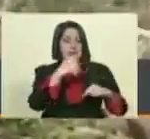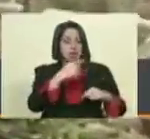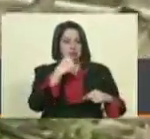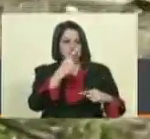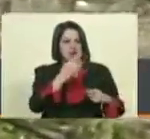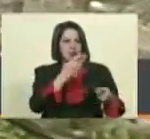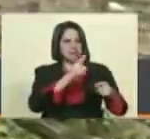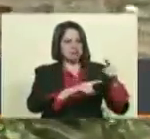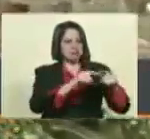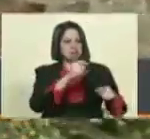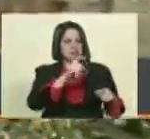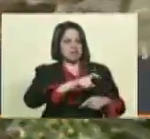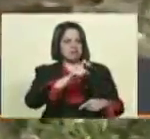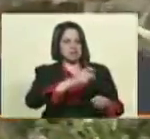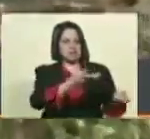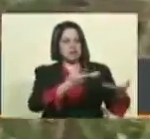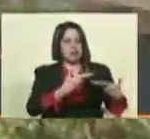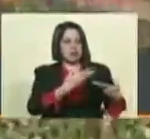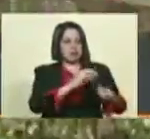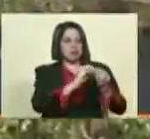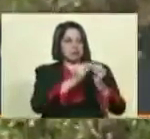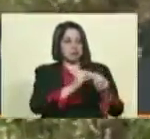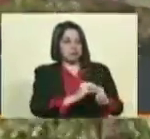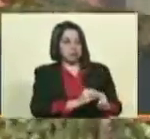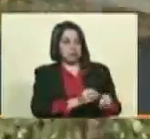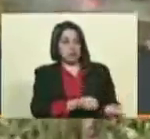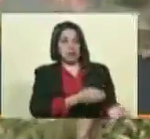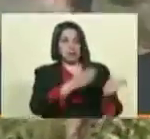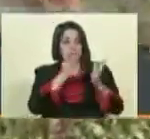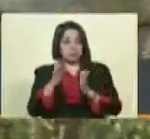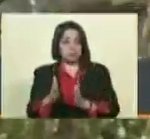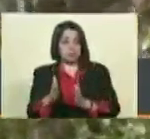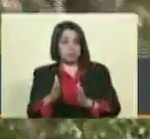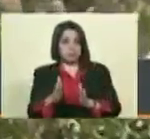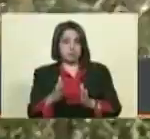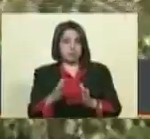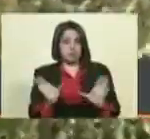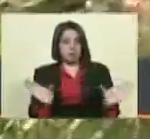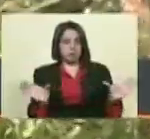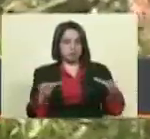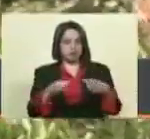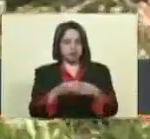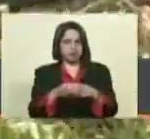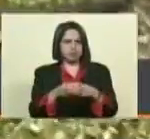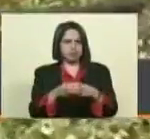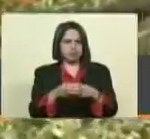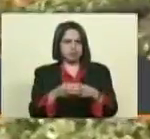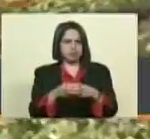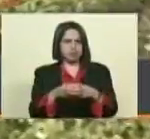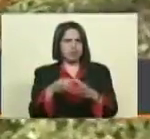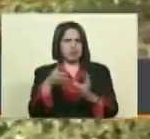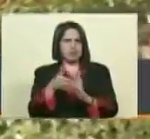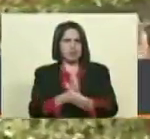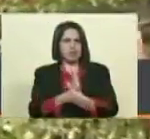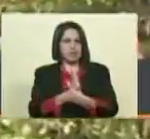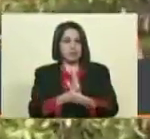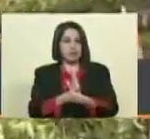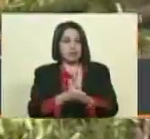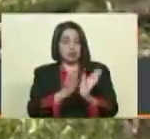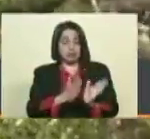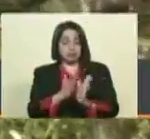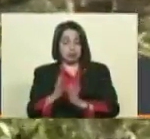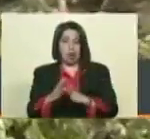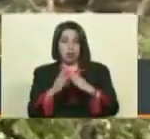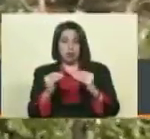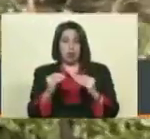necesarios para realizar la misma. En la etapa de concentración se logró establecer a todo el